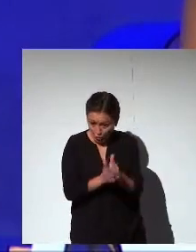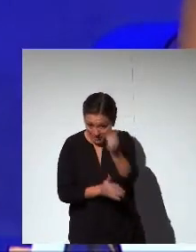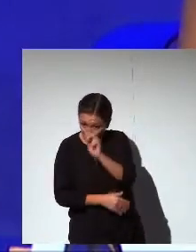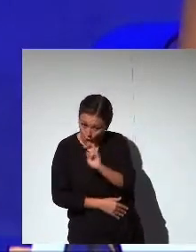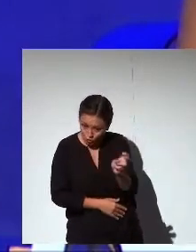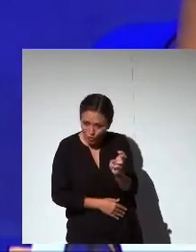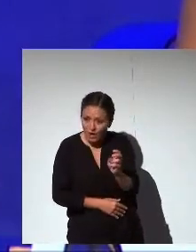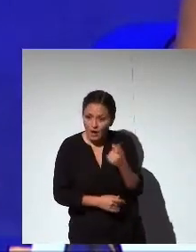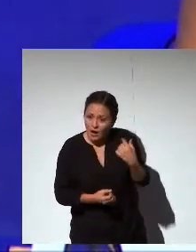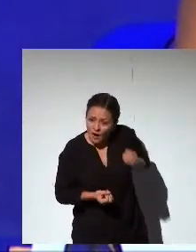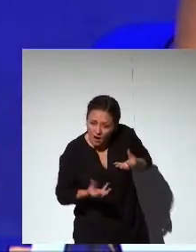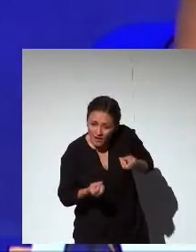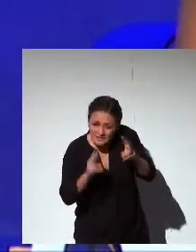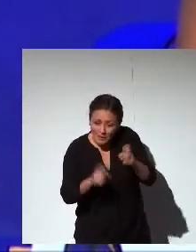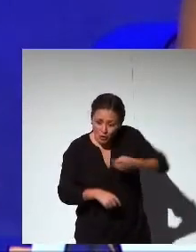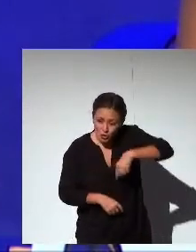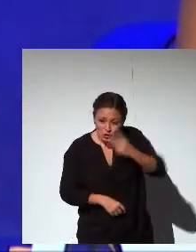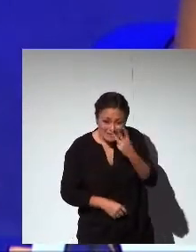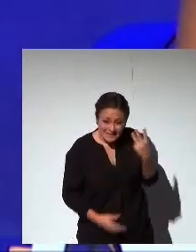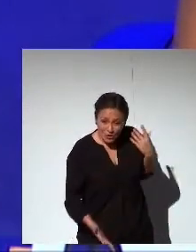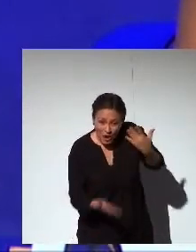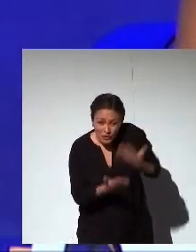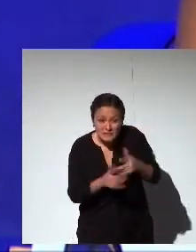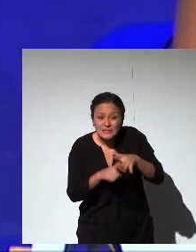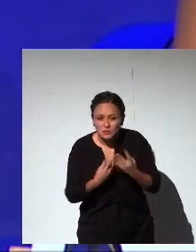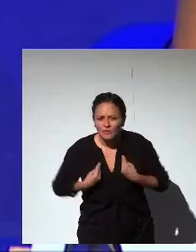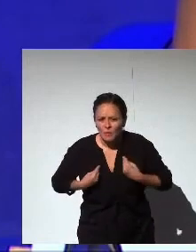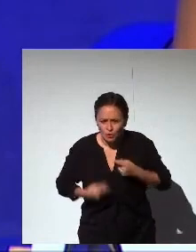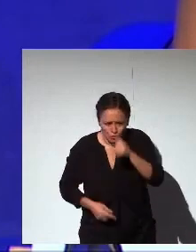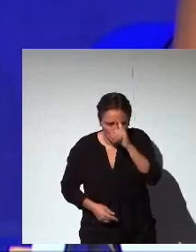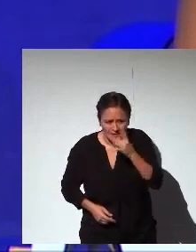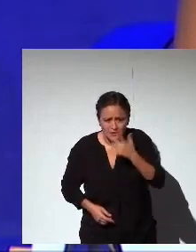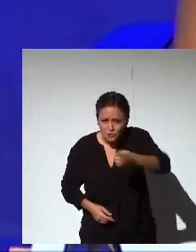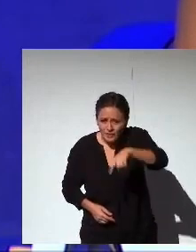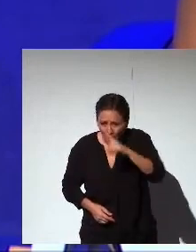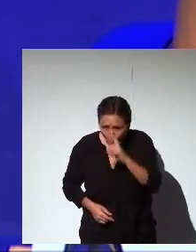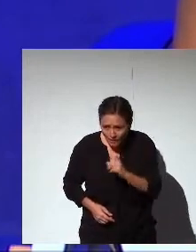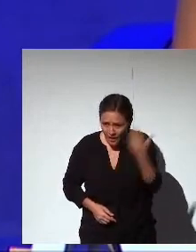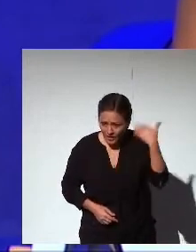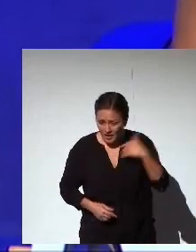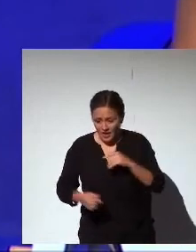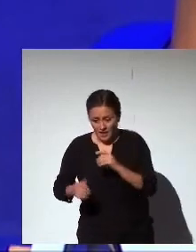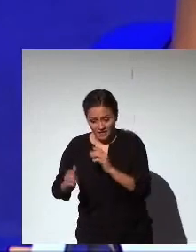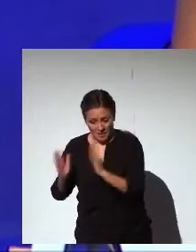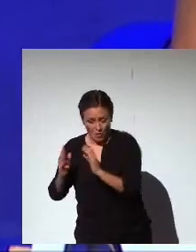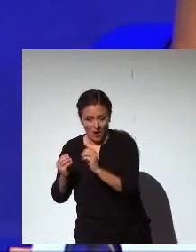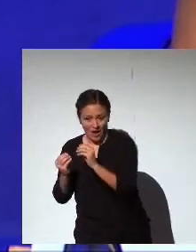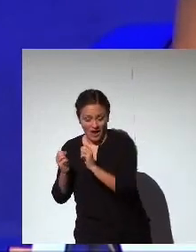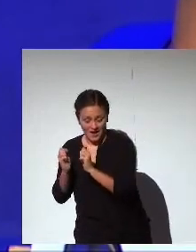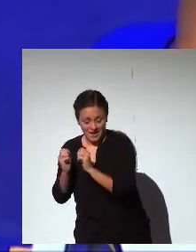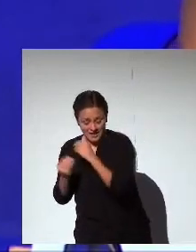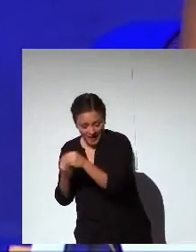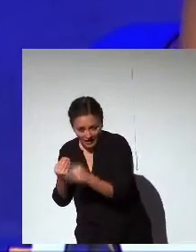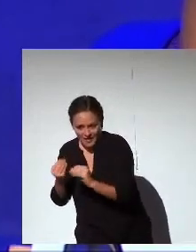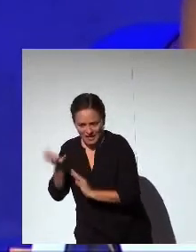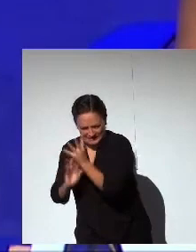pasado todos y todas durante 3 años. Yo no sé si ustedes ya se acuerdan de los incendios de Gran Canaria, no sé si se acuerdan de la